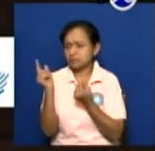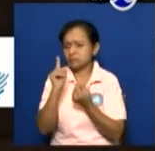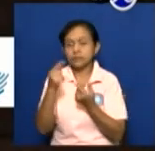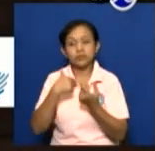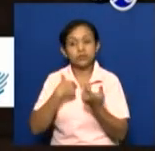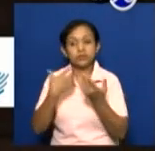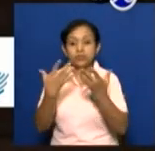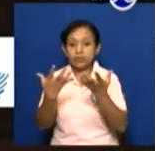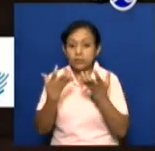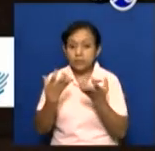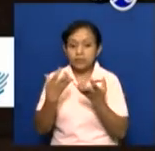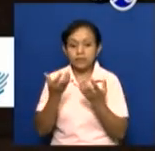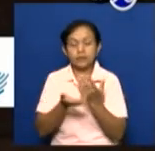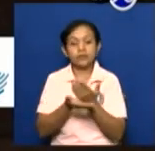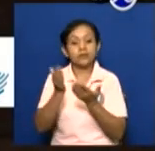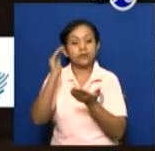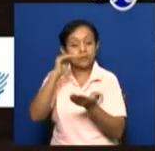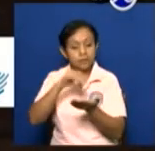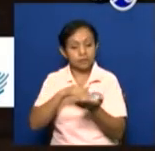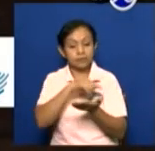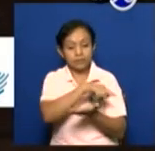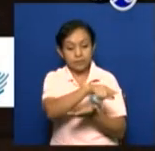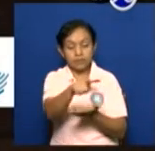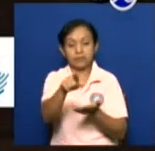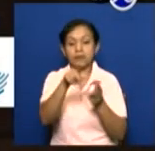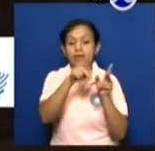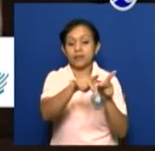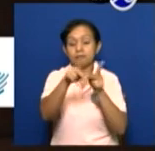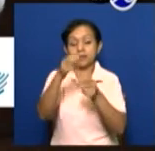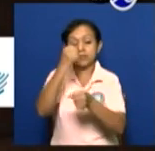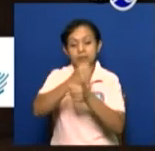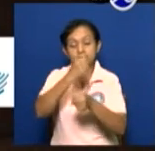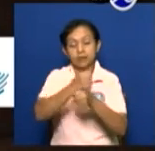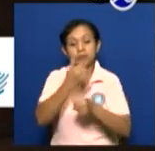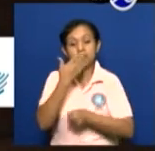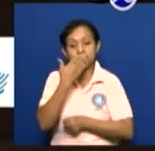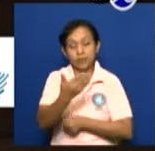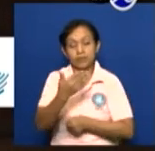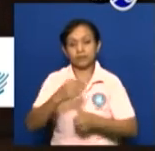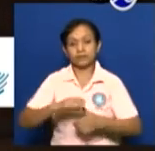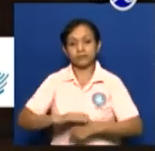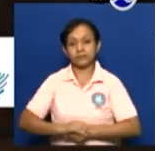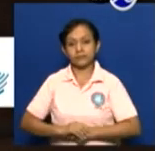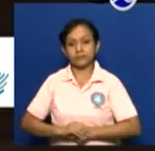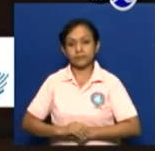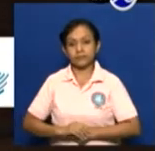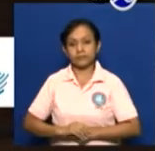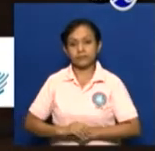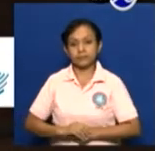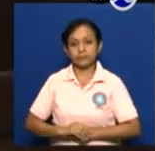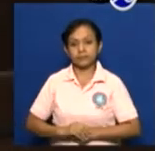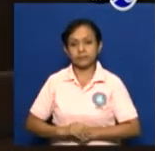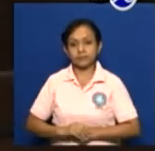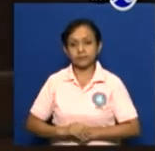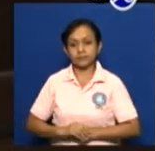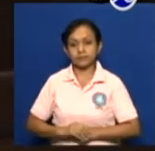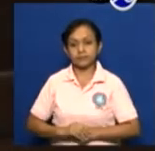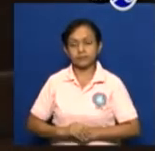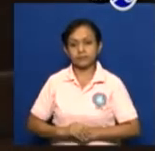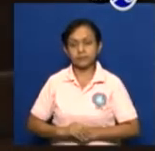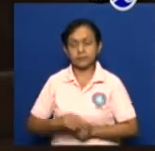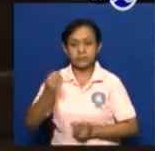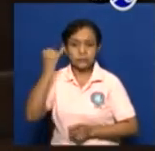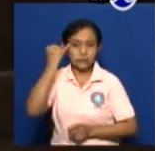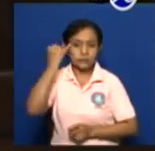deseo la redención de la clase obrera. Cierro comillas. El cierre maestro de su